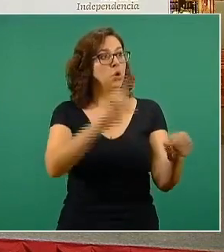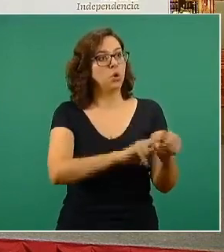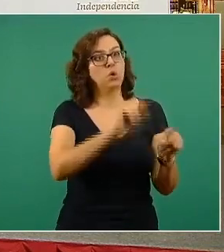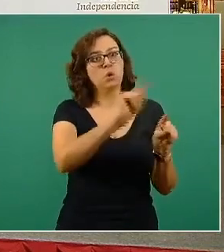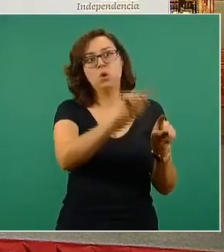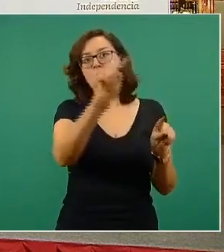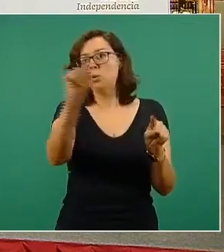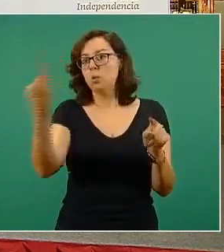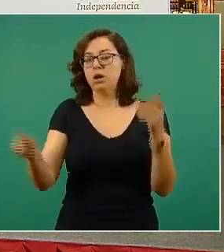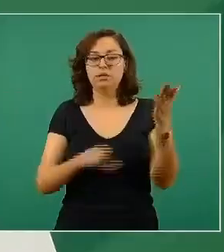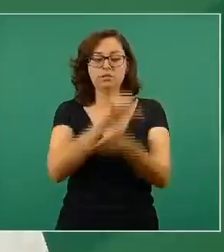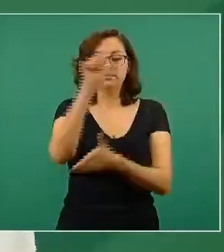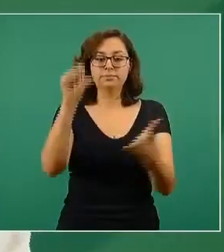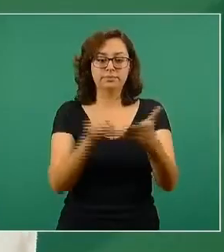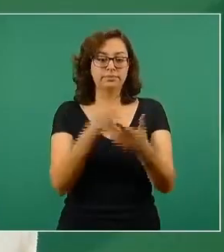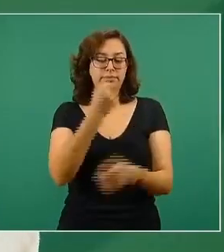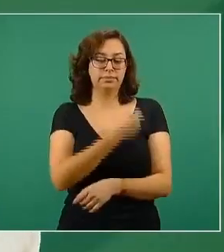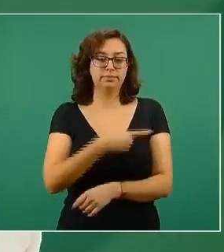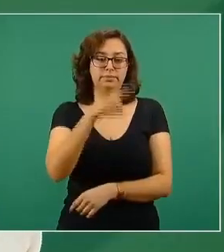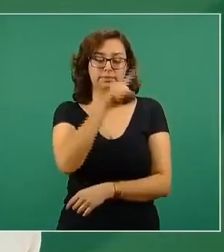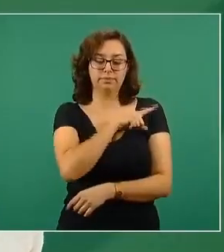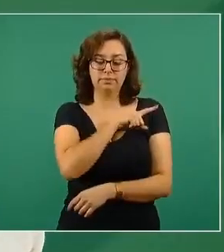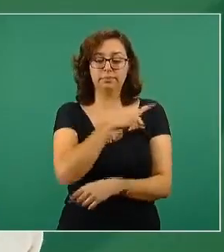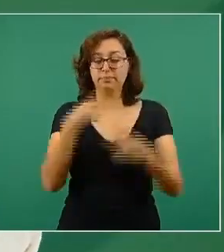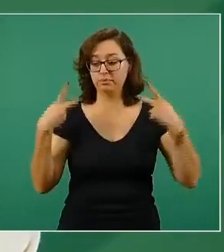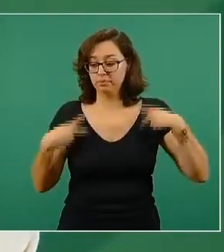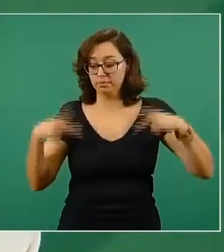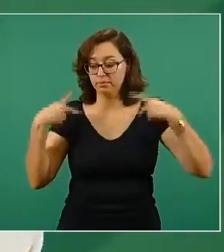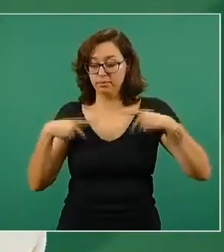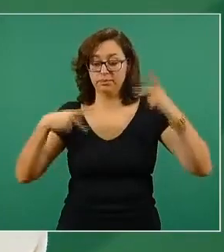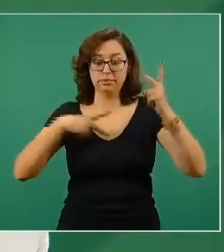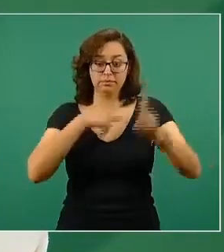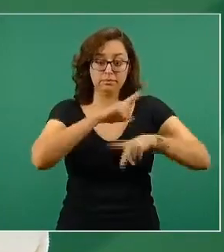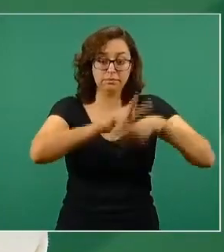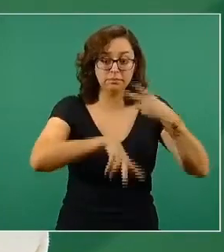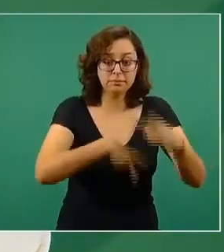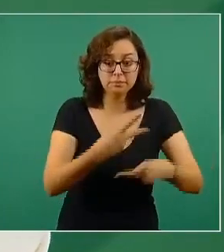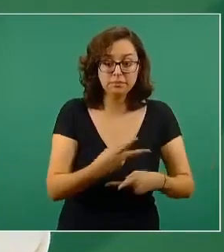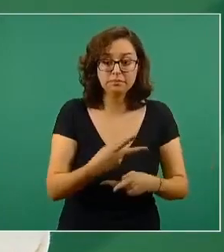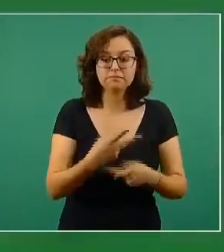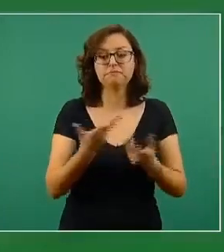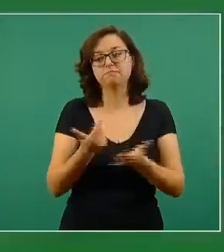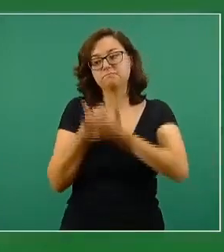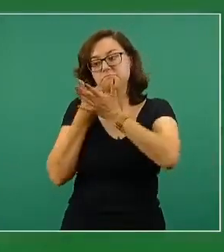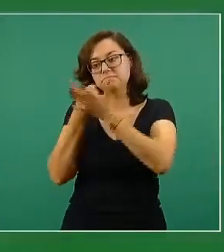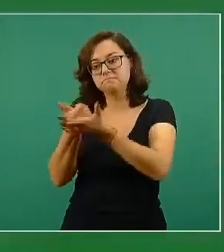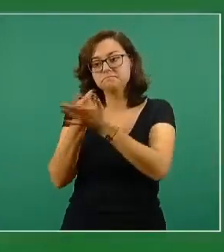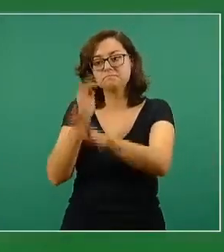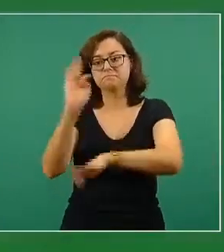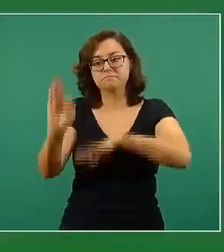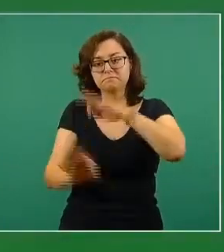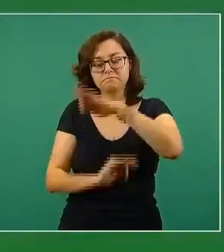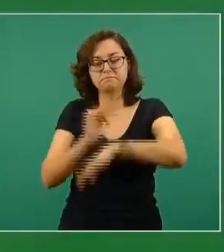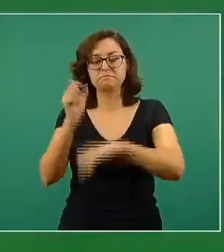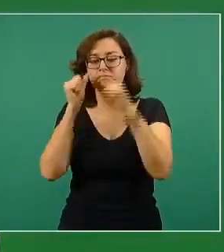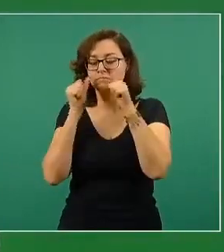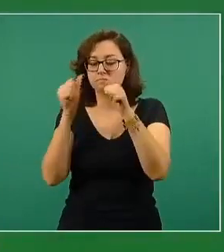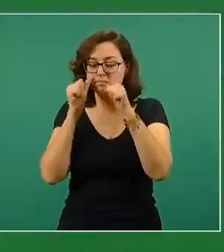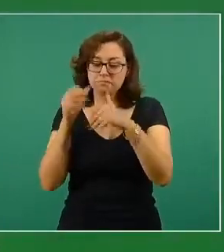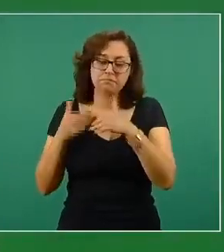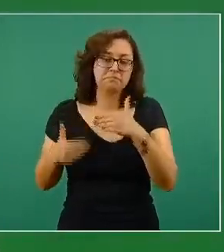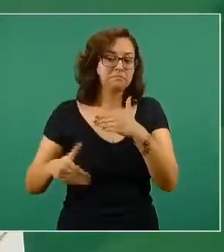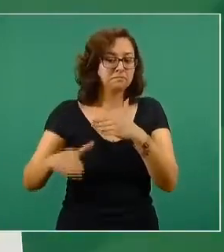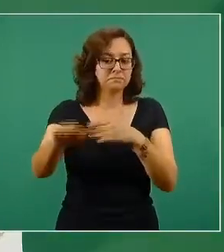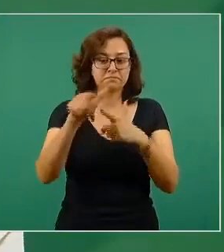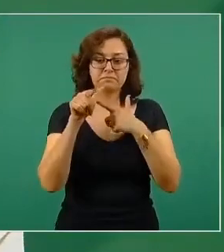cada centro de salud, se ha procurado que las personas que se atienden tengan seguimiento de su condición